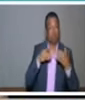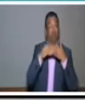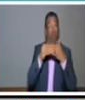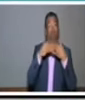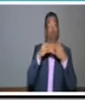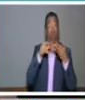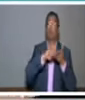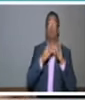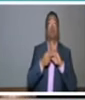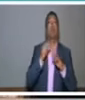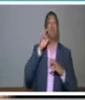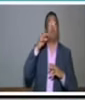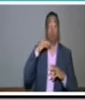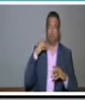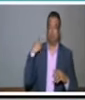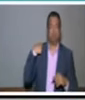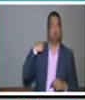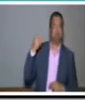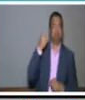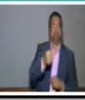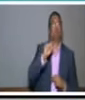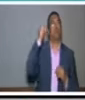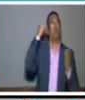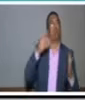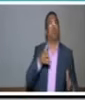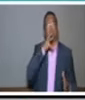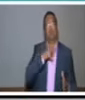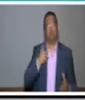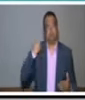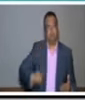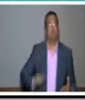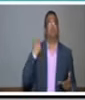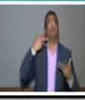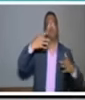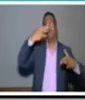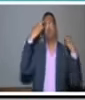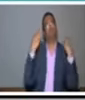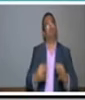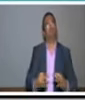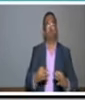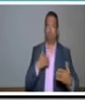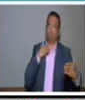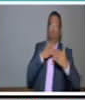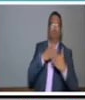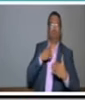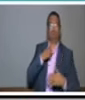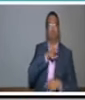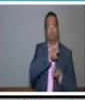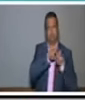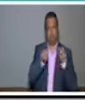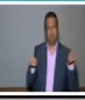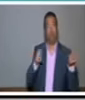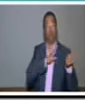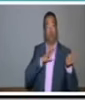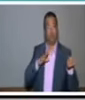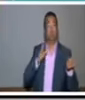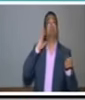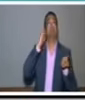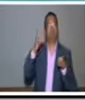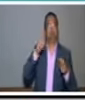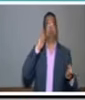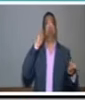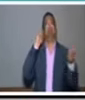una gobernadora que cuenta con cientos de miles de votos y que ha declarado su voluntad contra la Junta, el escenario cambia. No digo yo para